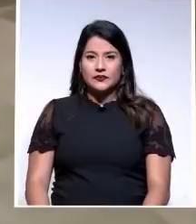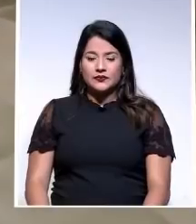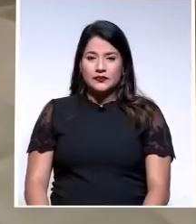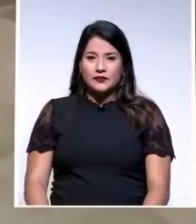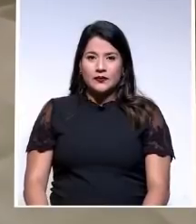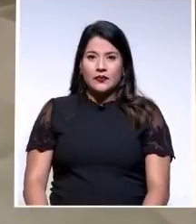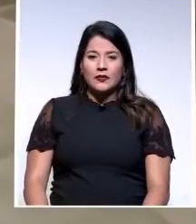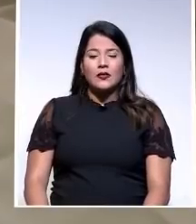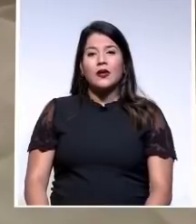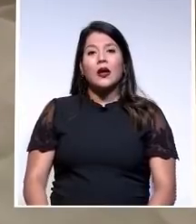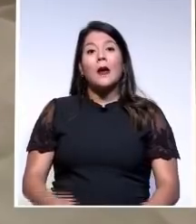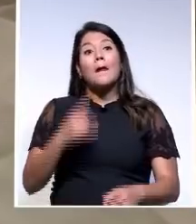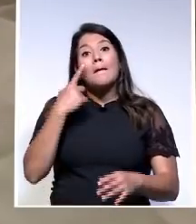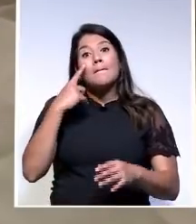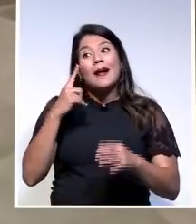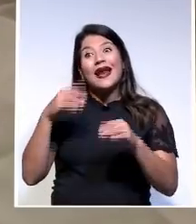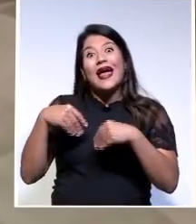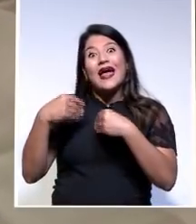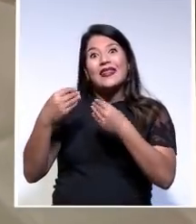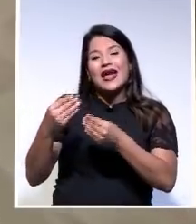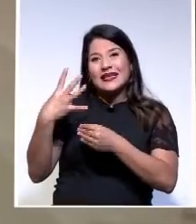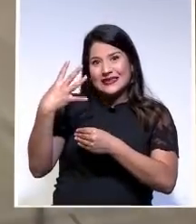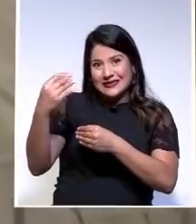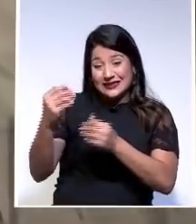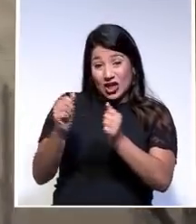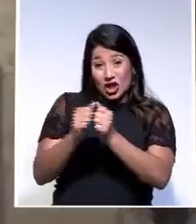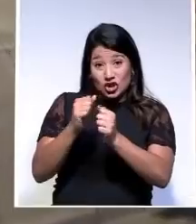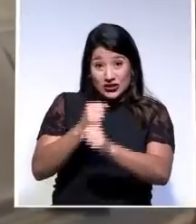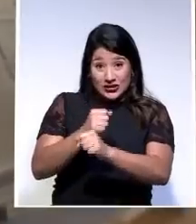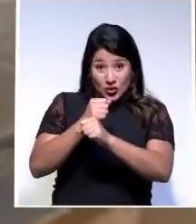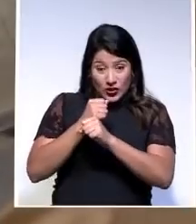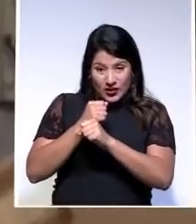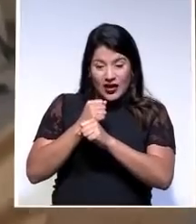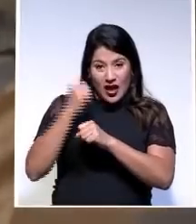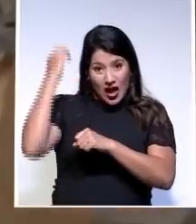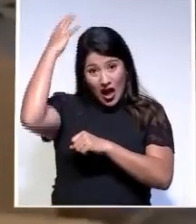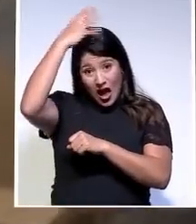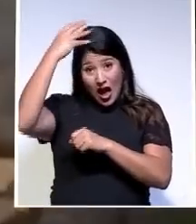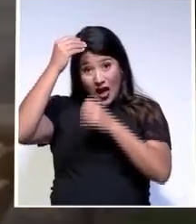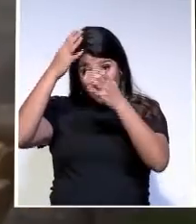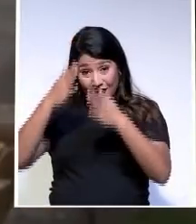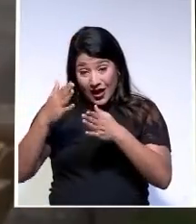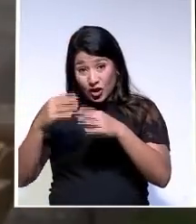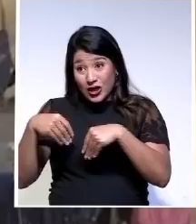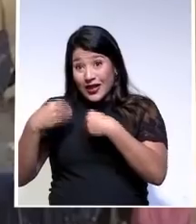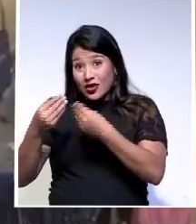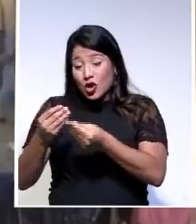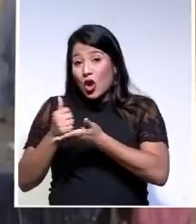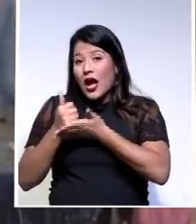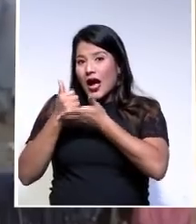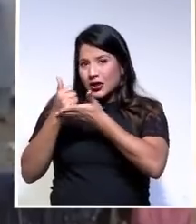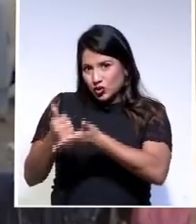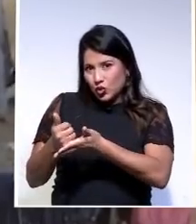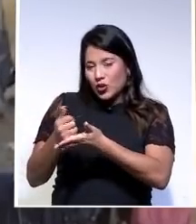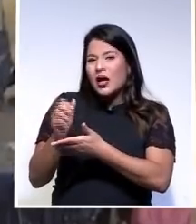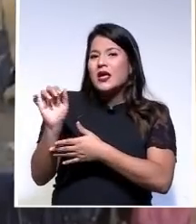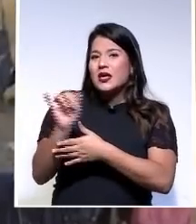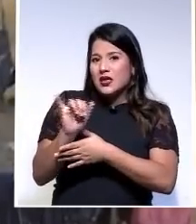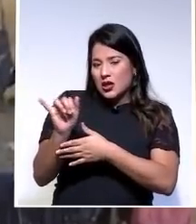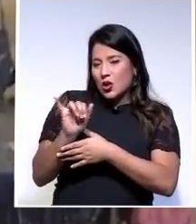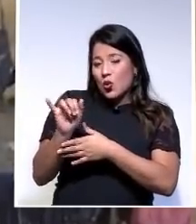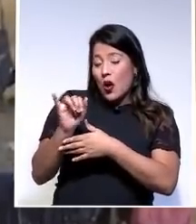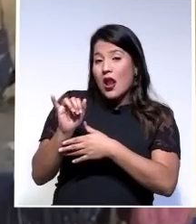En proporcionar una salida segura a los afganos, además de la ayuda humanitaria y el rechazo del terrorismo, se centra la resolución aprobada